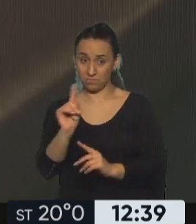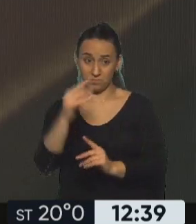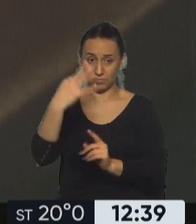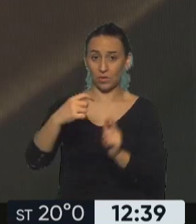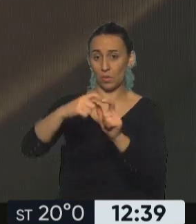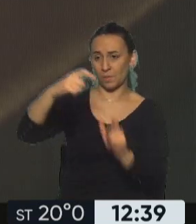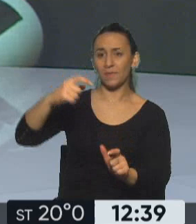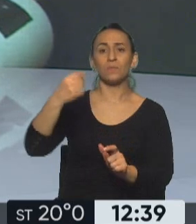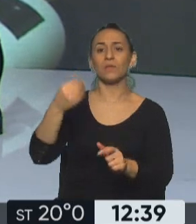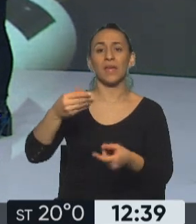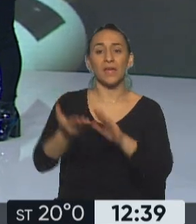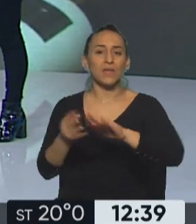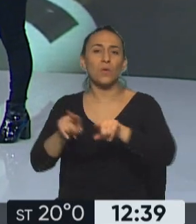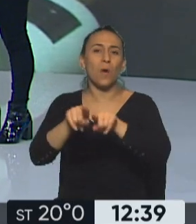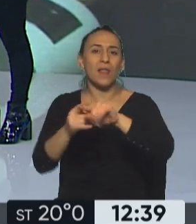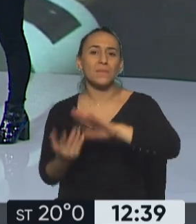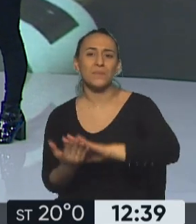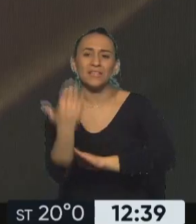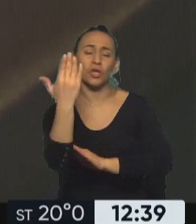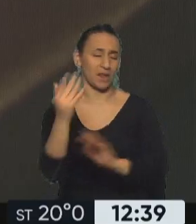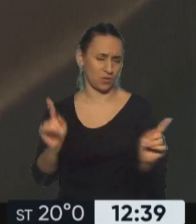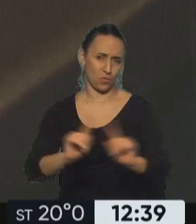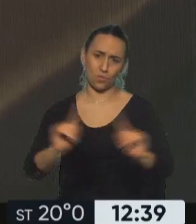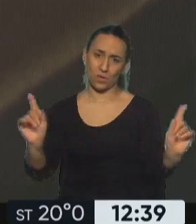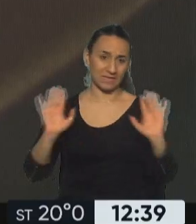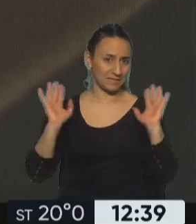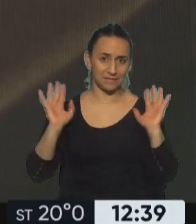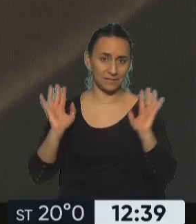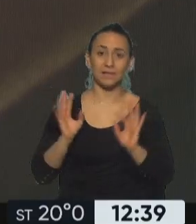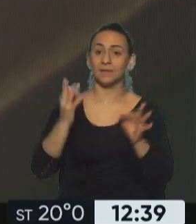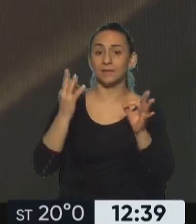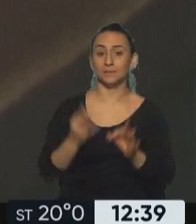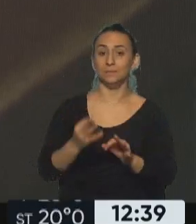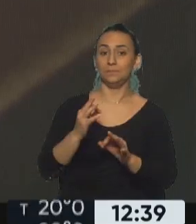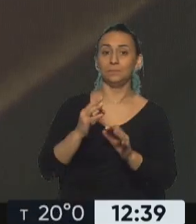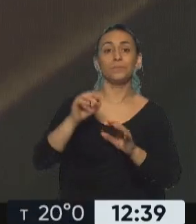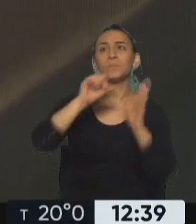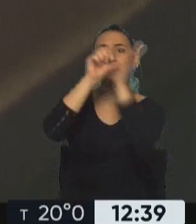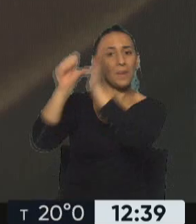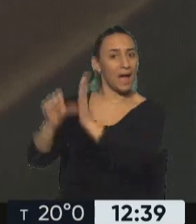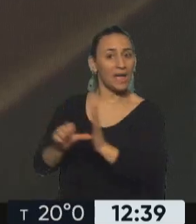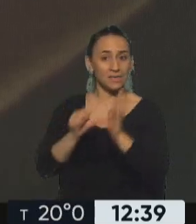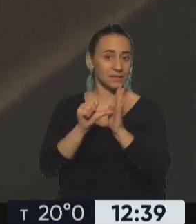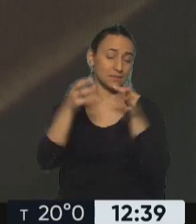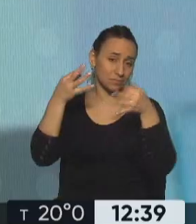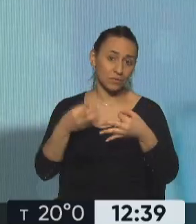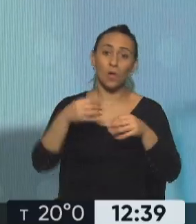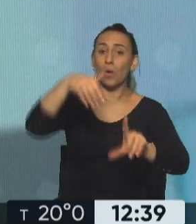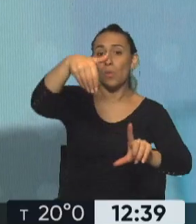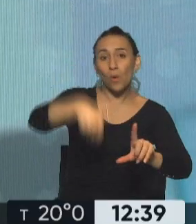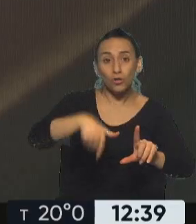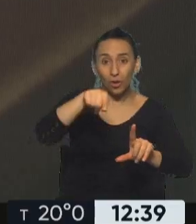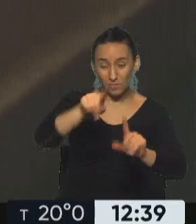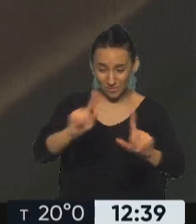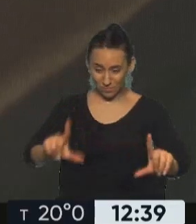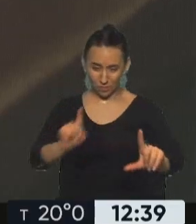una impresora, que es una caja boba, porque no es así. De hecho, en la mayor parte de los países del mundo no se usa el voto electrónico.